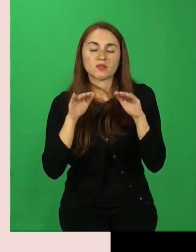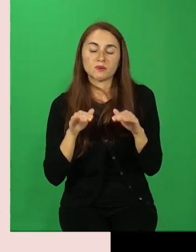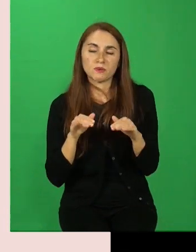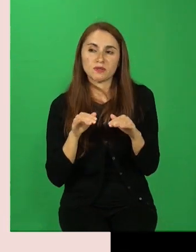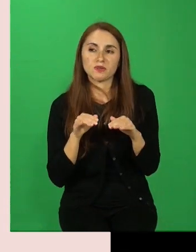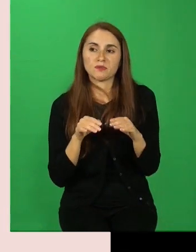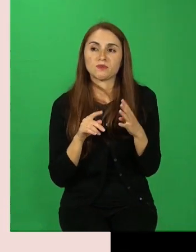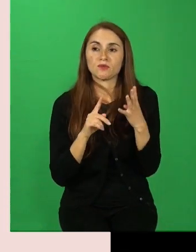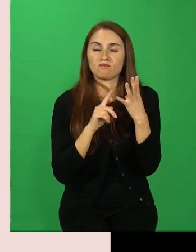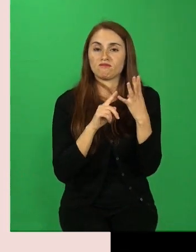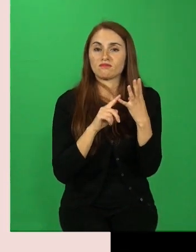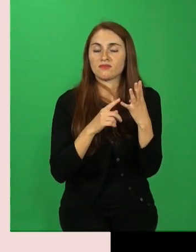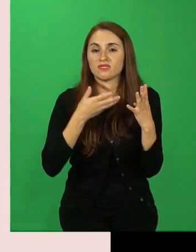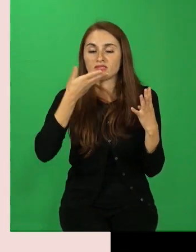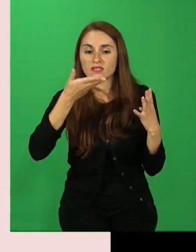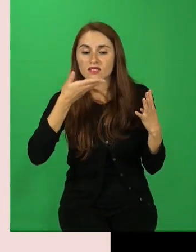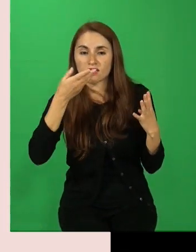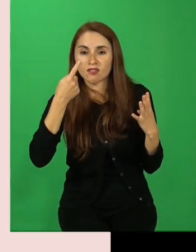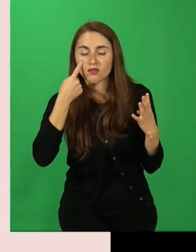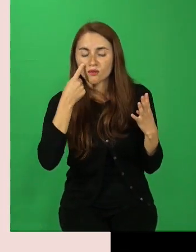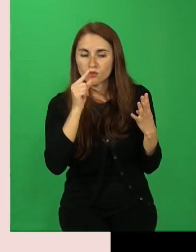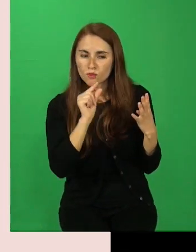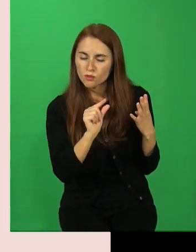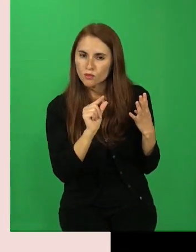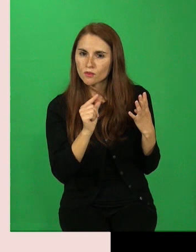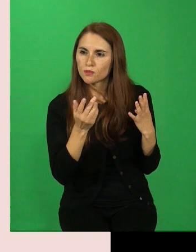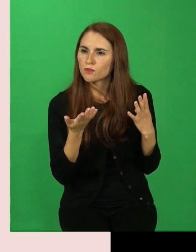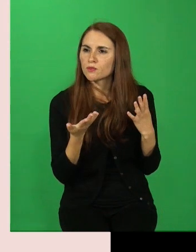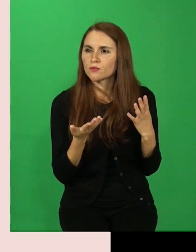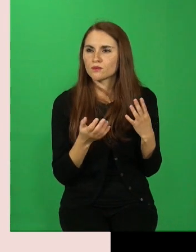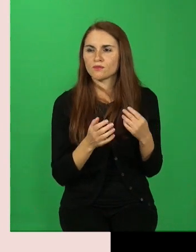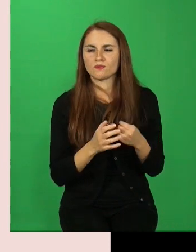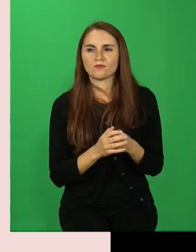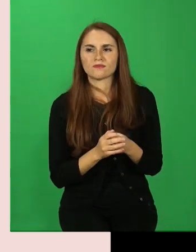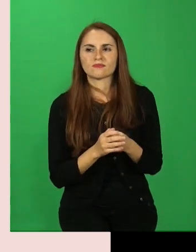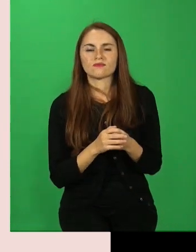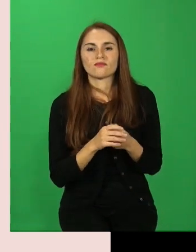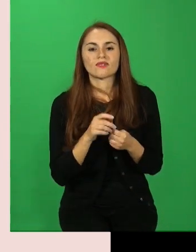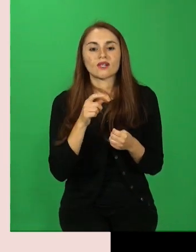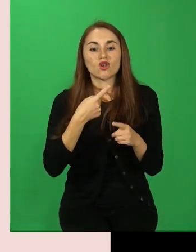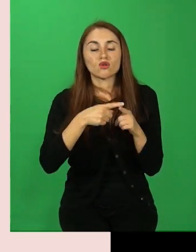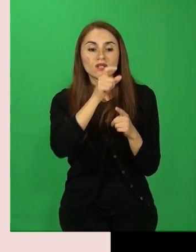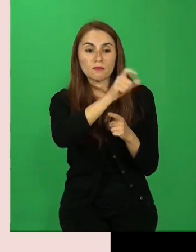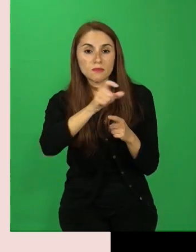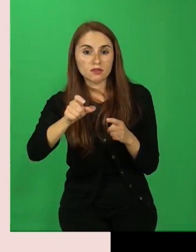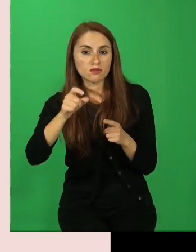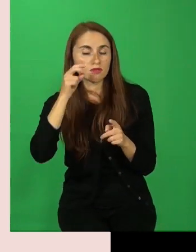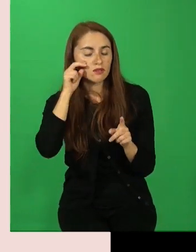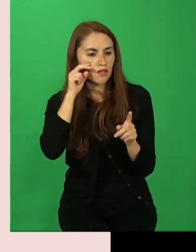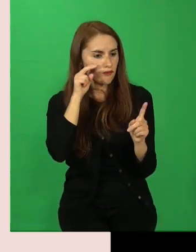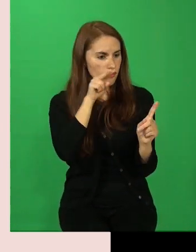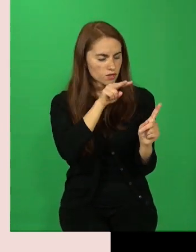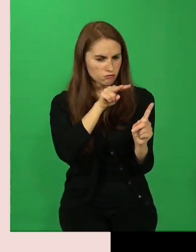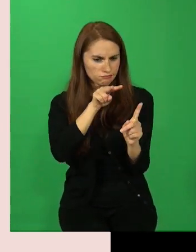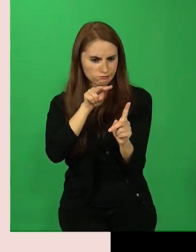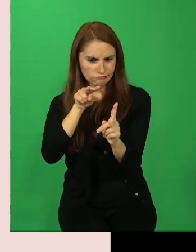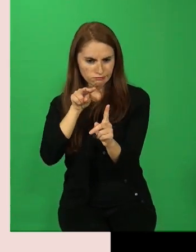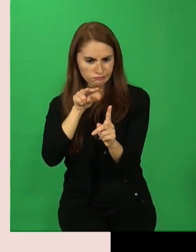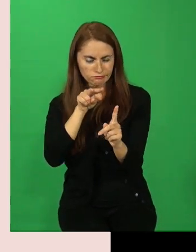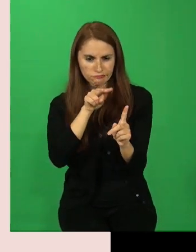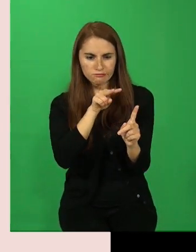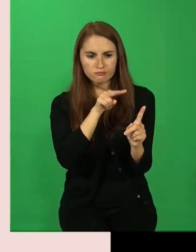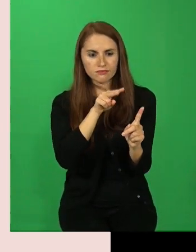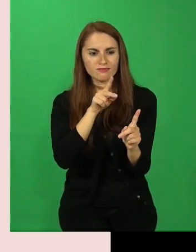de conocimiento relativo. El narrador de conocimiento relativo habla de otras personas, como lo hace el narrador